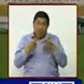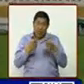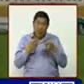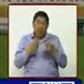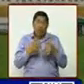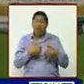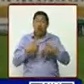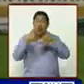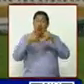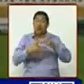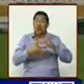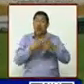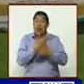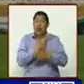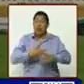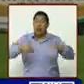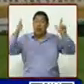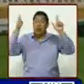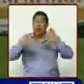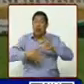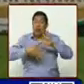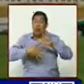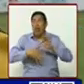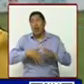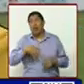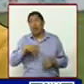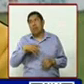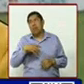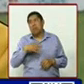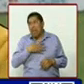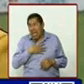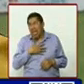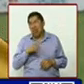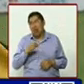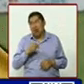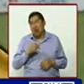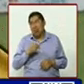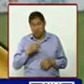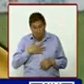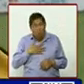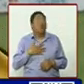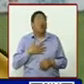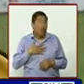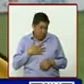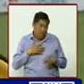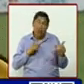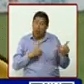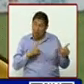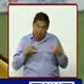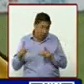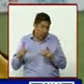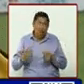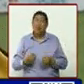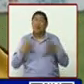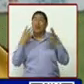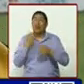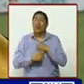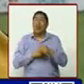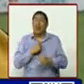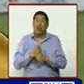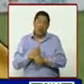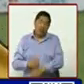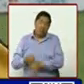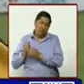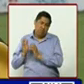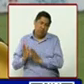Libertadores o yo sé que no depende de vos? No, depende de mí, yo, pero... ¿Pero estás preparado? Sí, no, mira, yo llevo tantos años de prepararme,